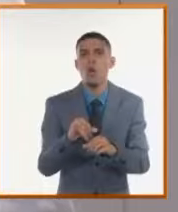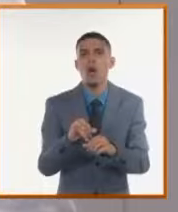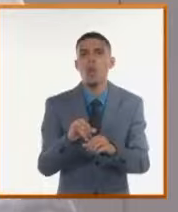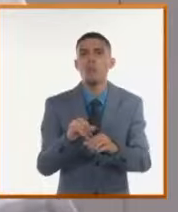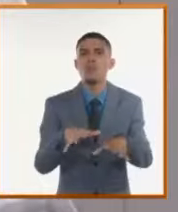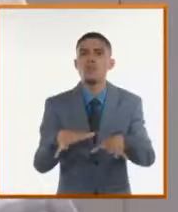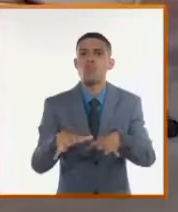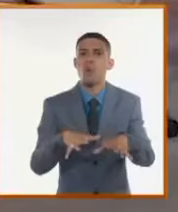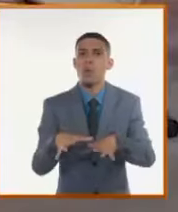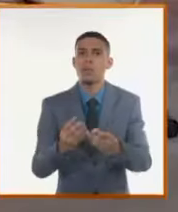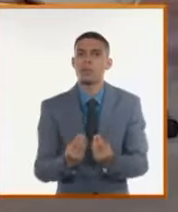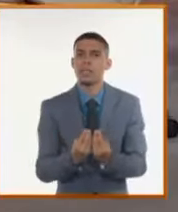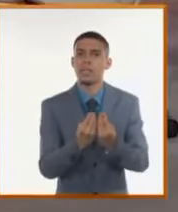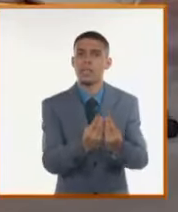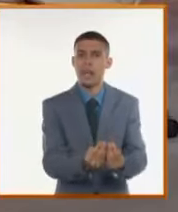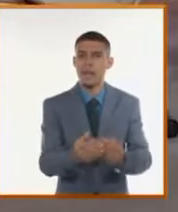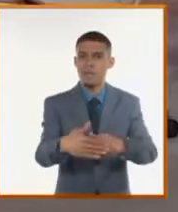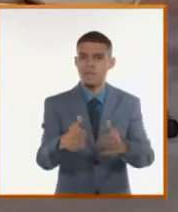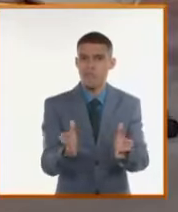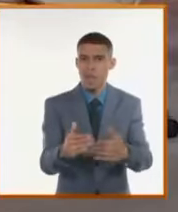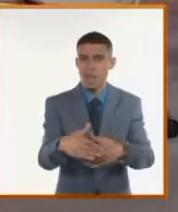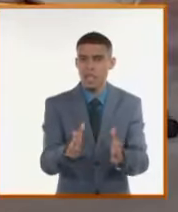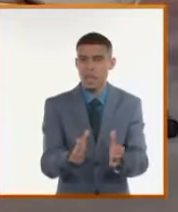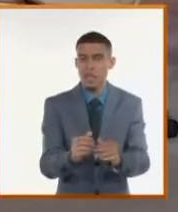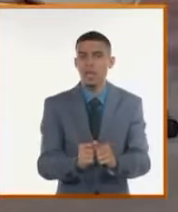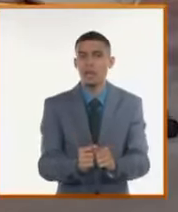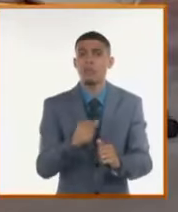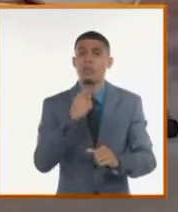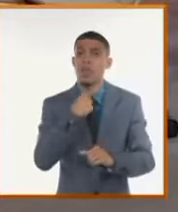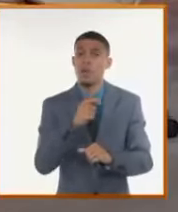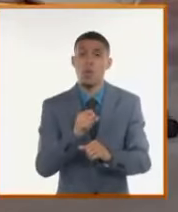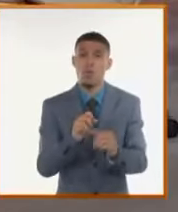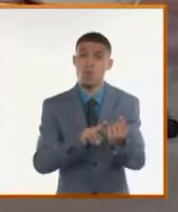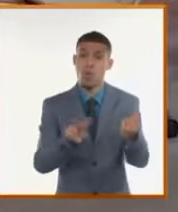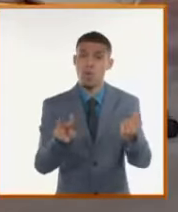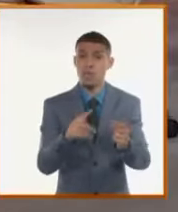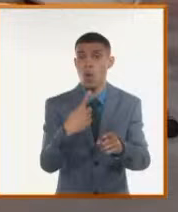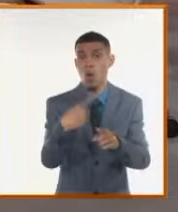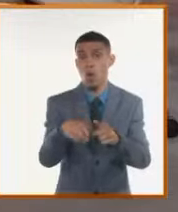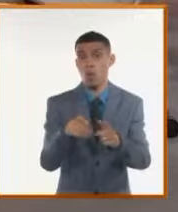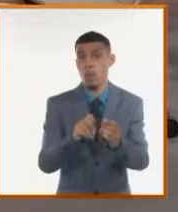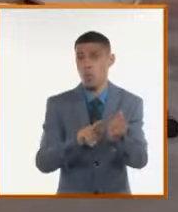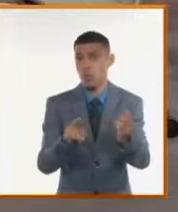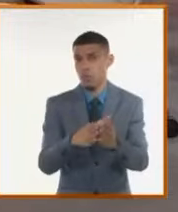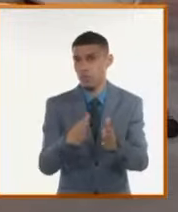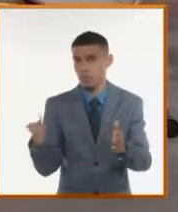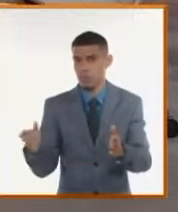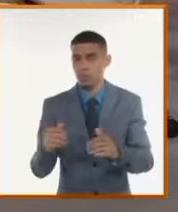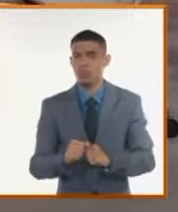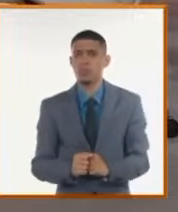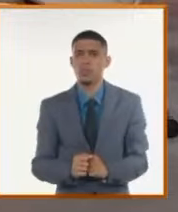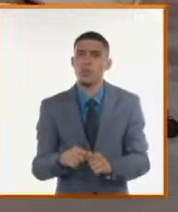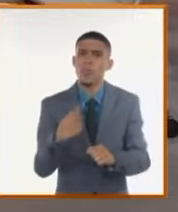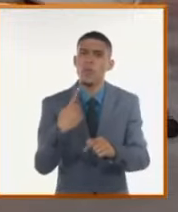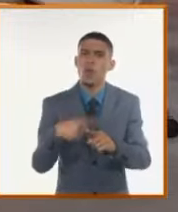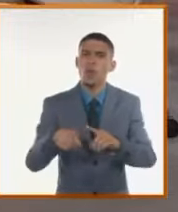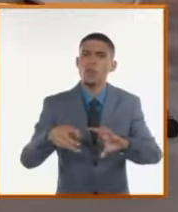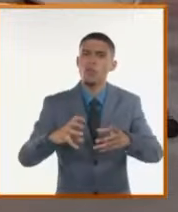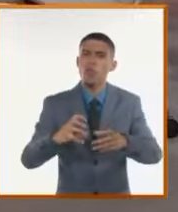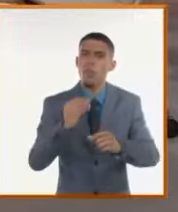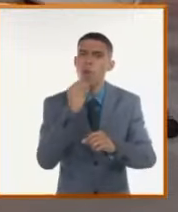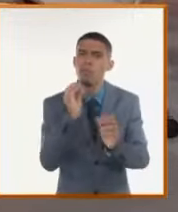entrega de la paquetería de un origen hasta un destino estamos analizando también alguna forma de